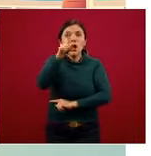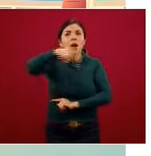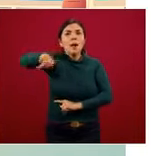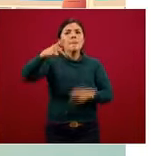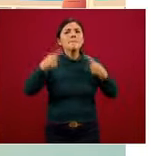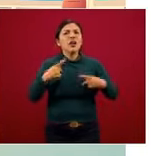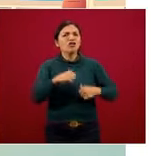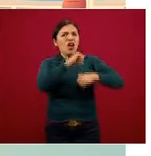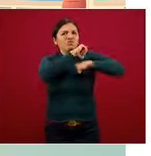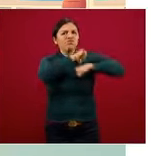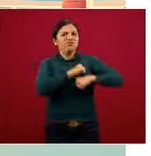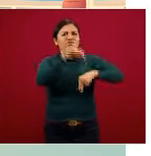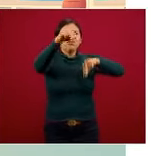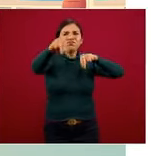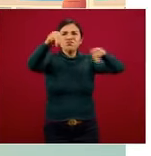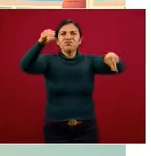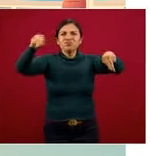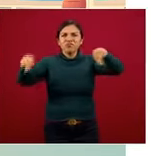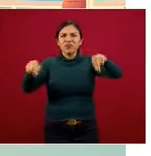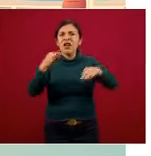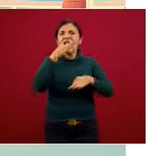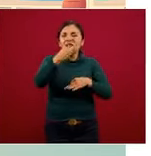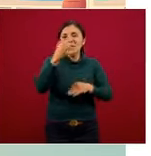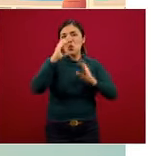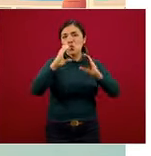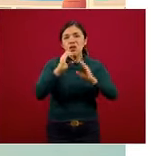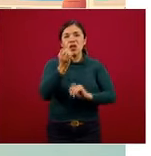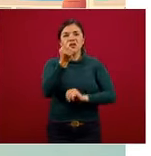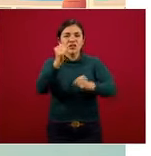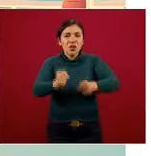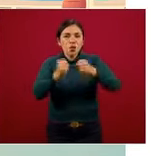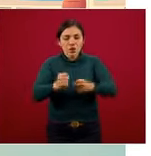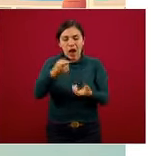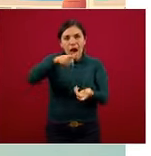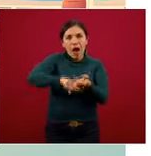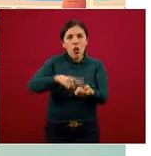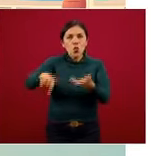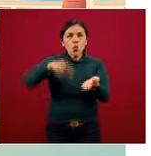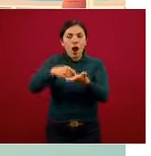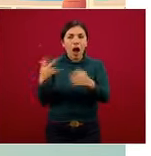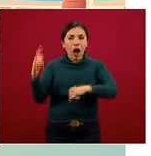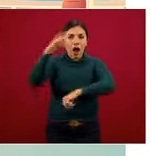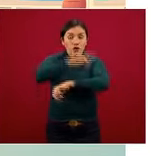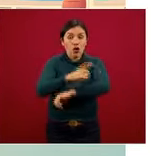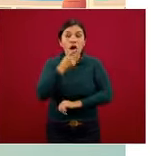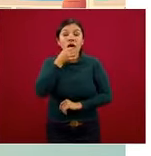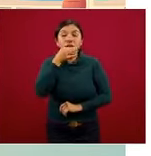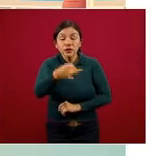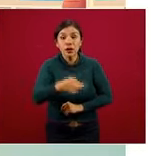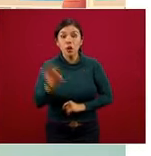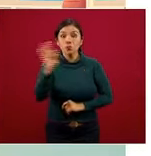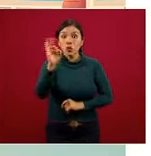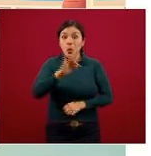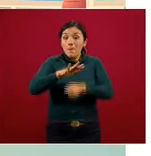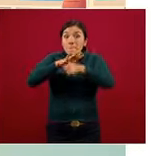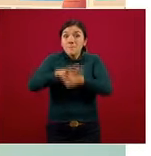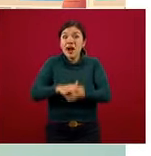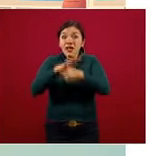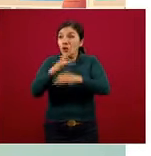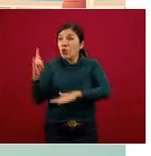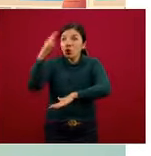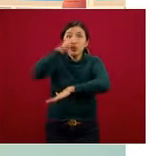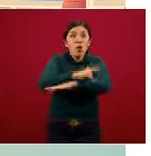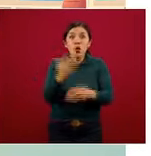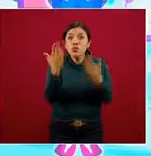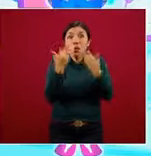que están a cargo de nuestra seguridad en el avión nos informan. Si vamos a perder la presión, si estamos en